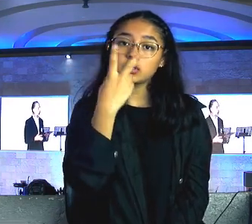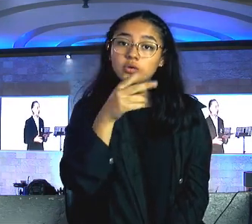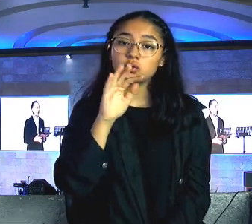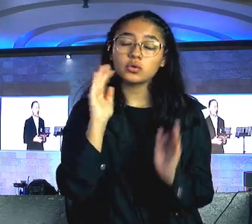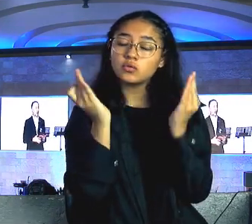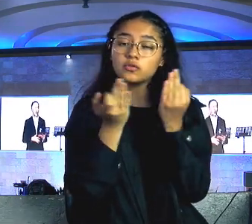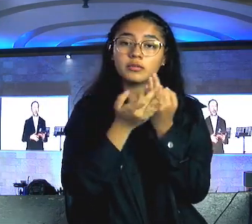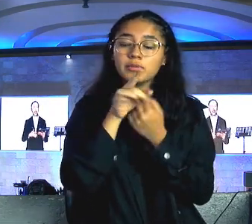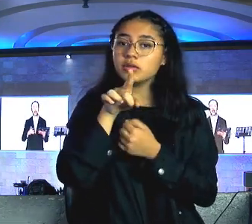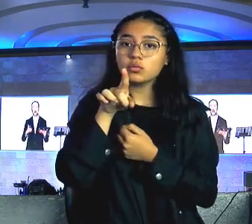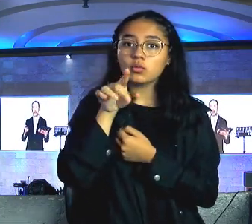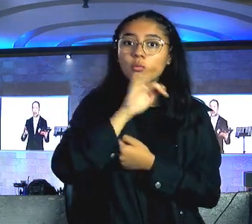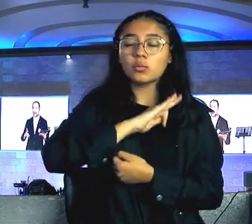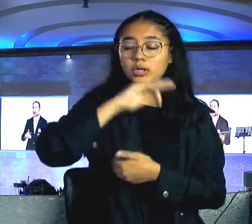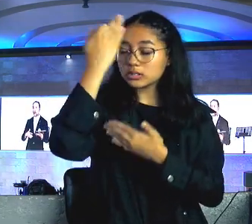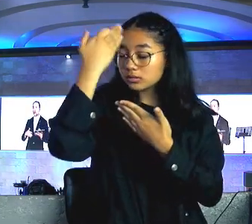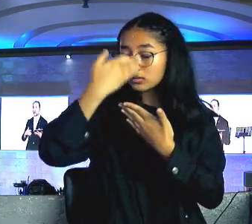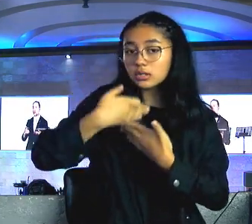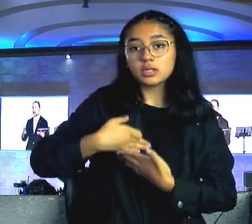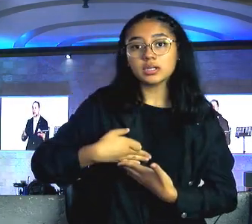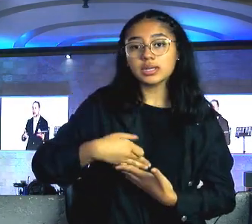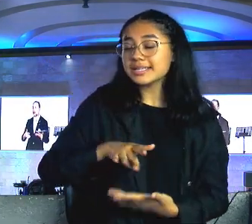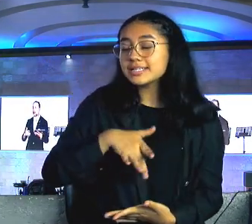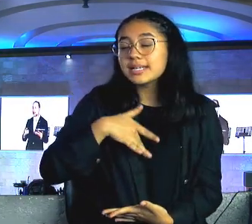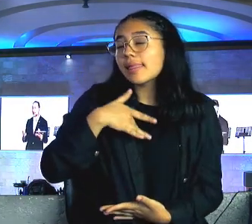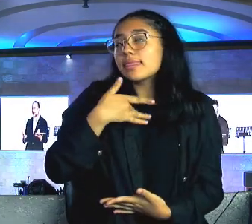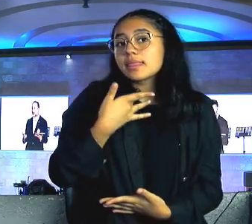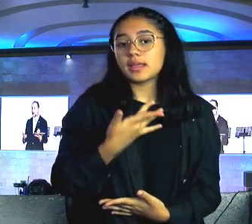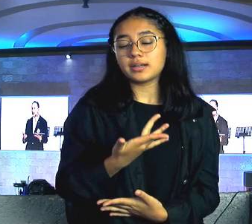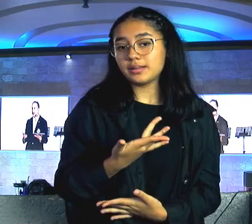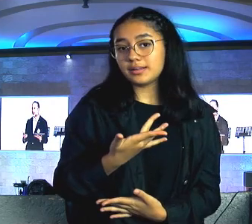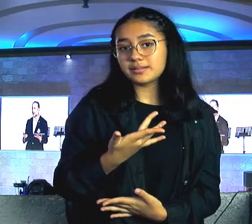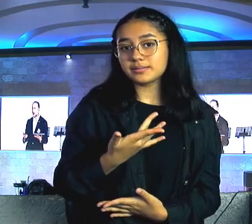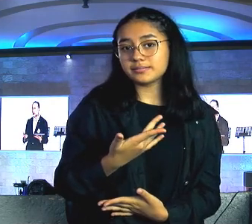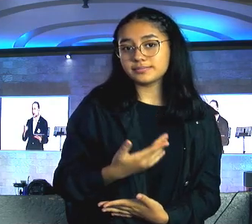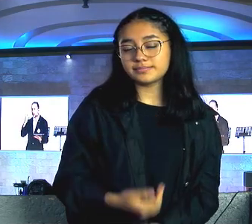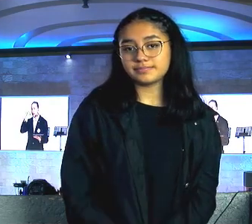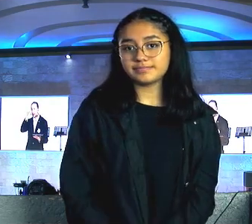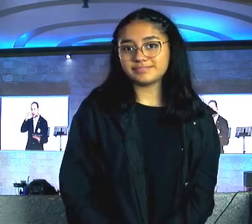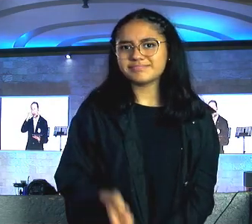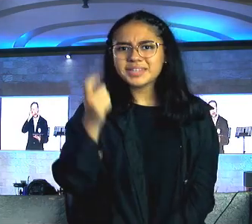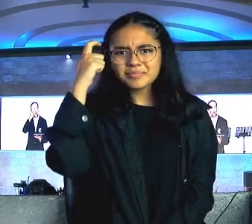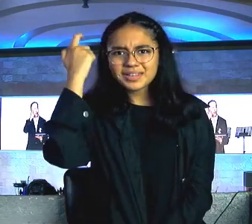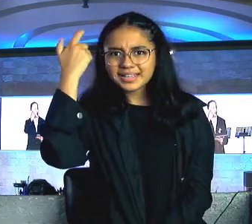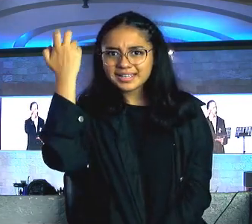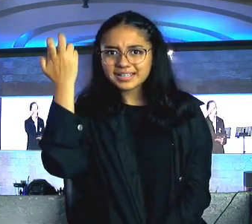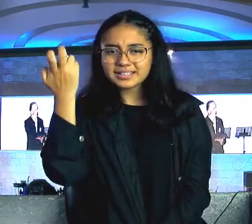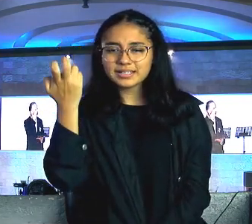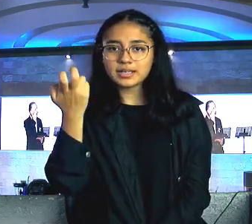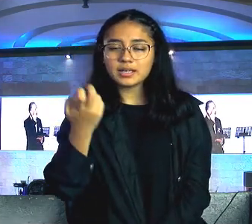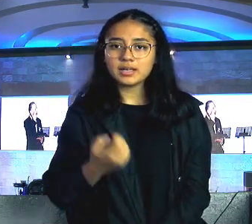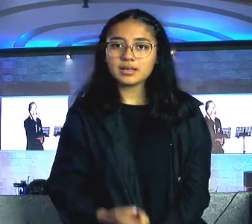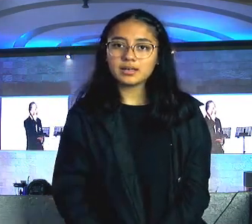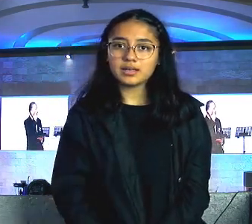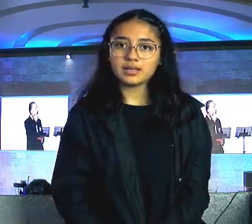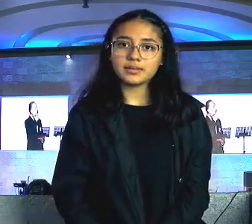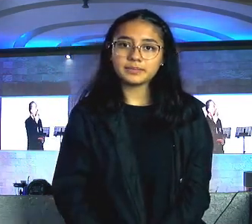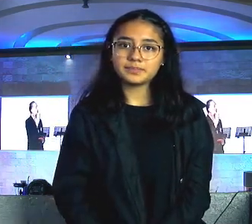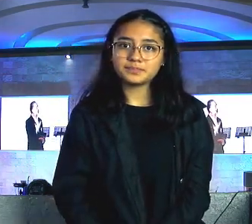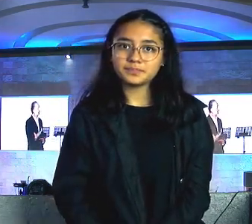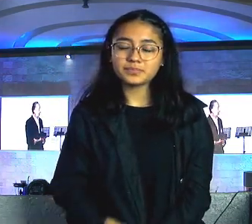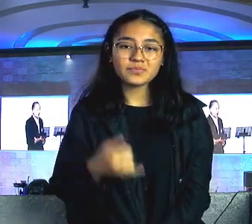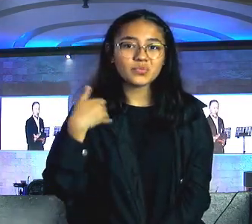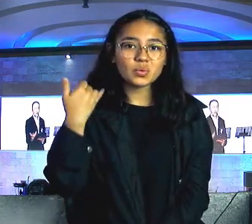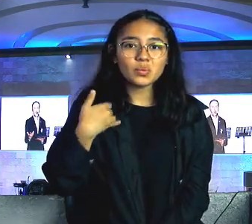puedes autoidentificar, autopercibir, sentir. Imagínense, en la adolescencia llega un chavo y dice: ¿y yo qué